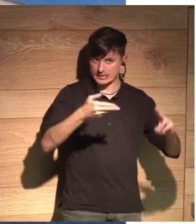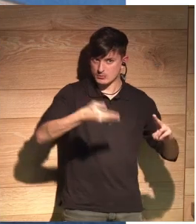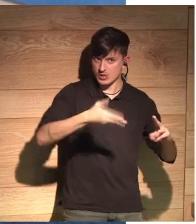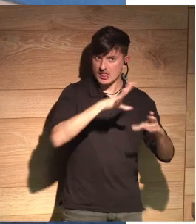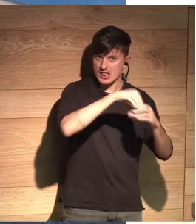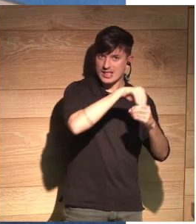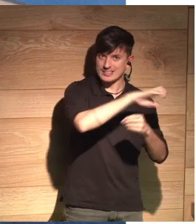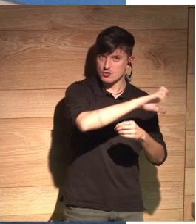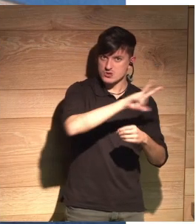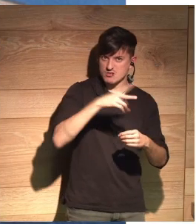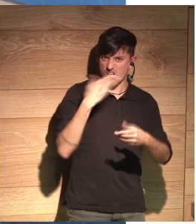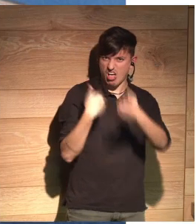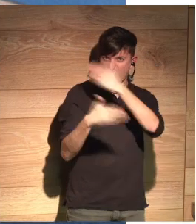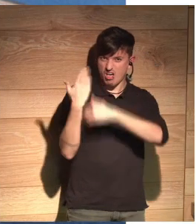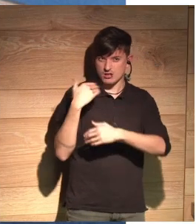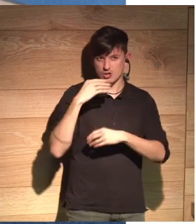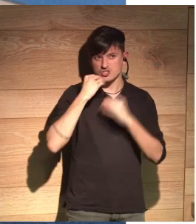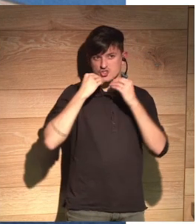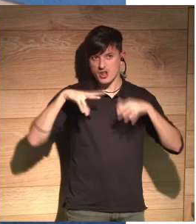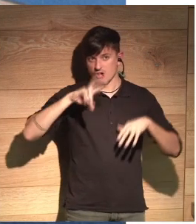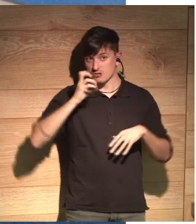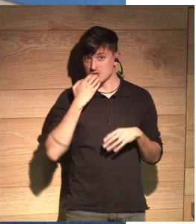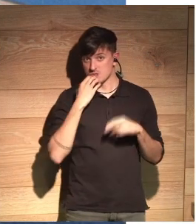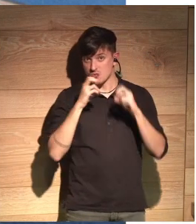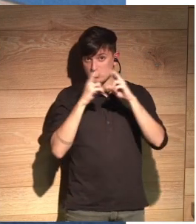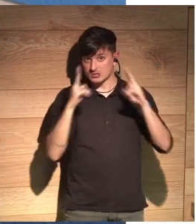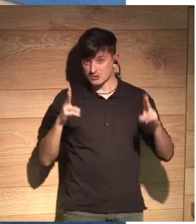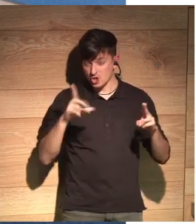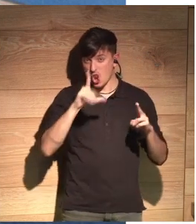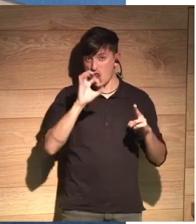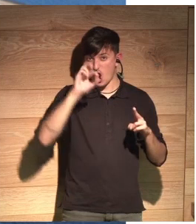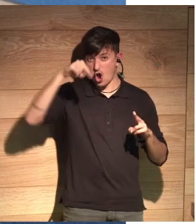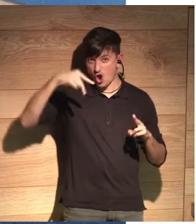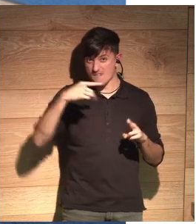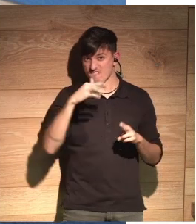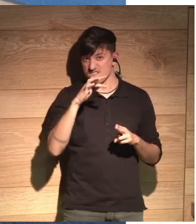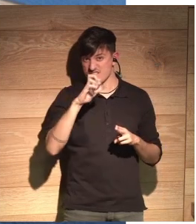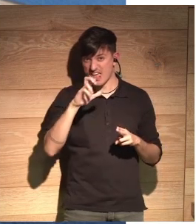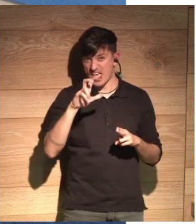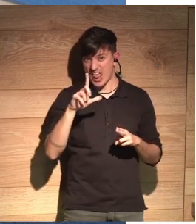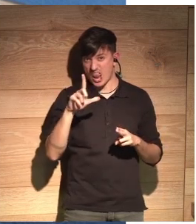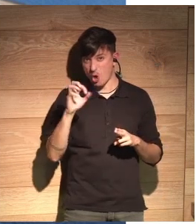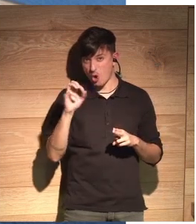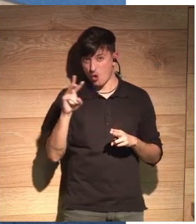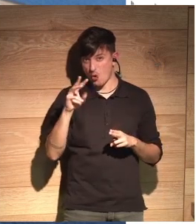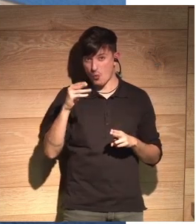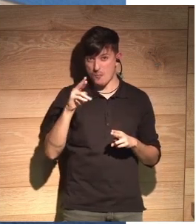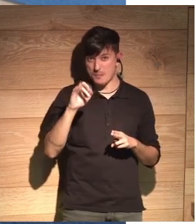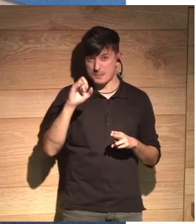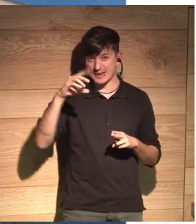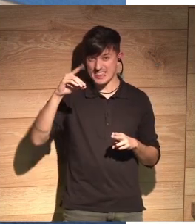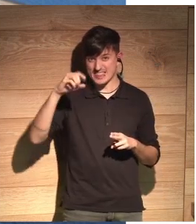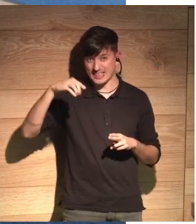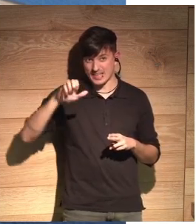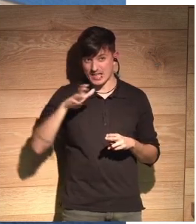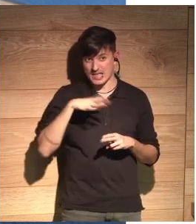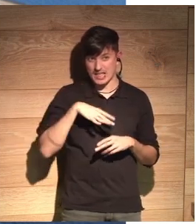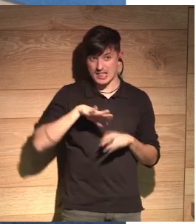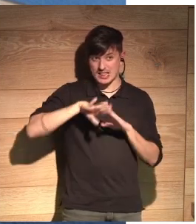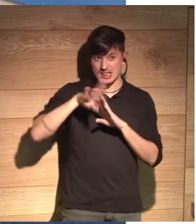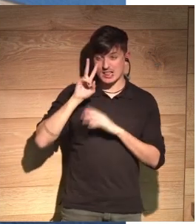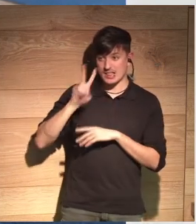eeuu hace unos cuantos años hubo otra historia por ejemplo este puente que se llama longfellow bridge a la izquierda se puede ver en el m&t el principio del